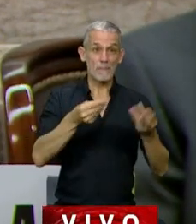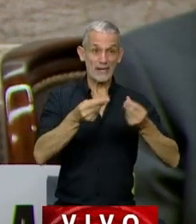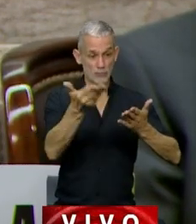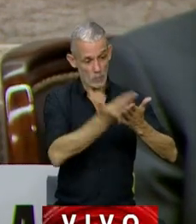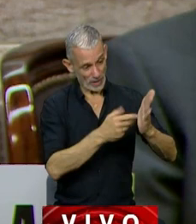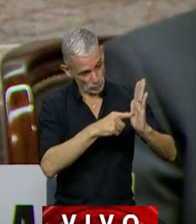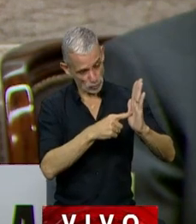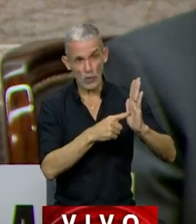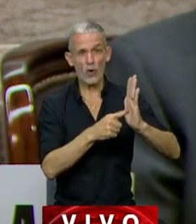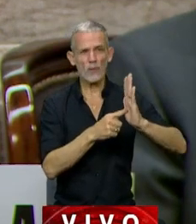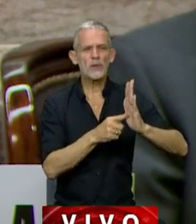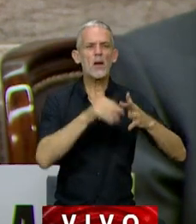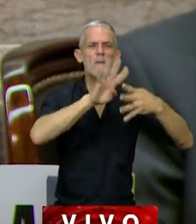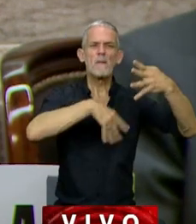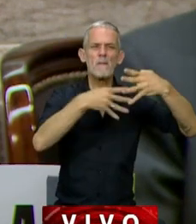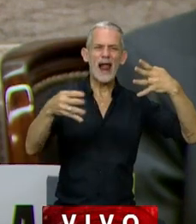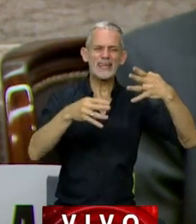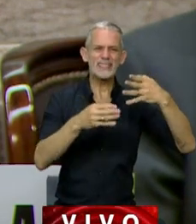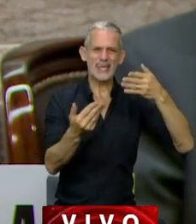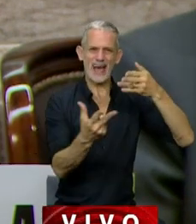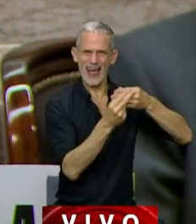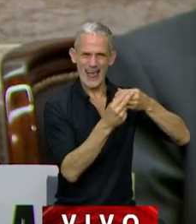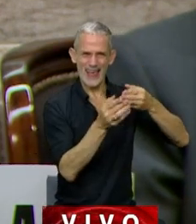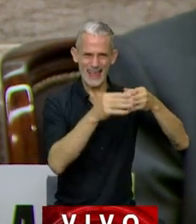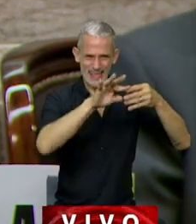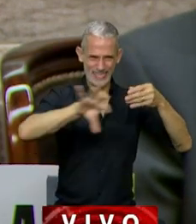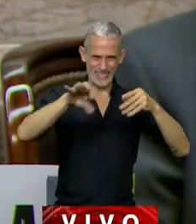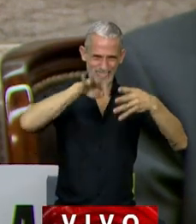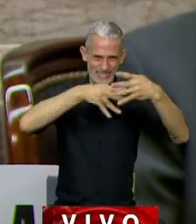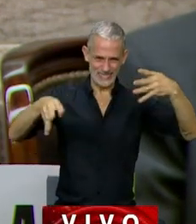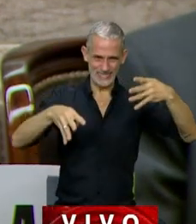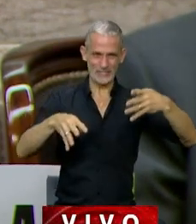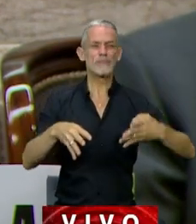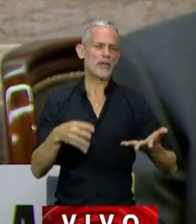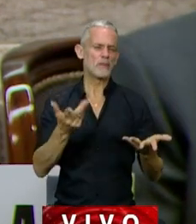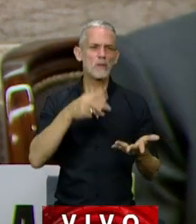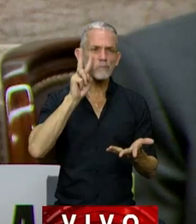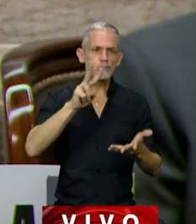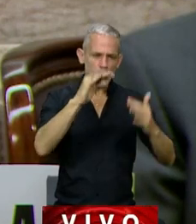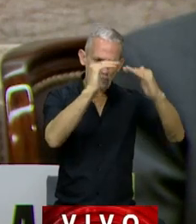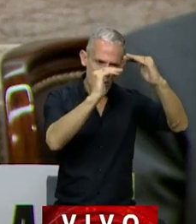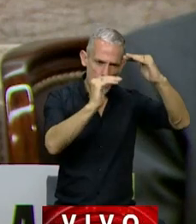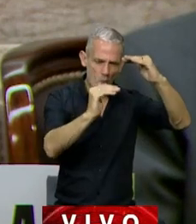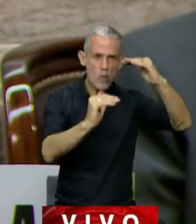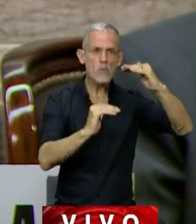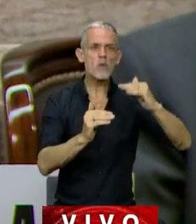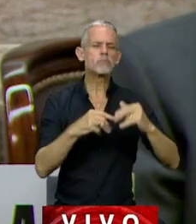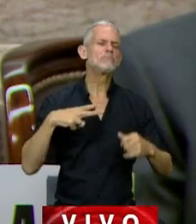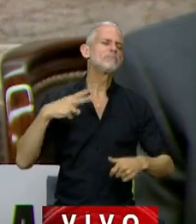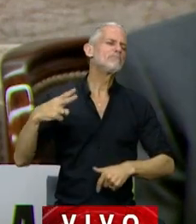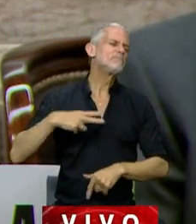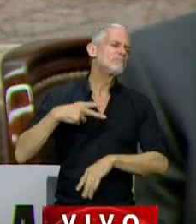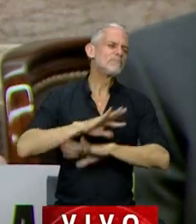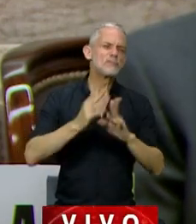presupuesto, en una planilla, una separata, donde se ven los